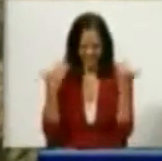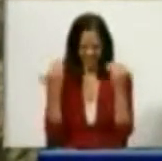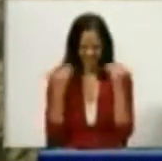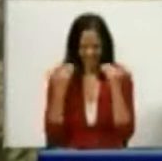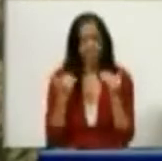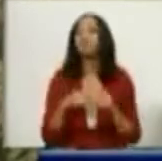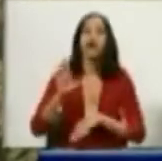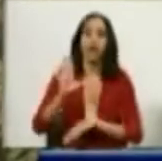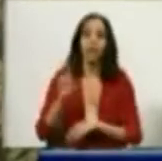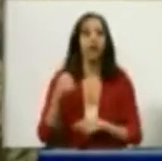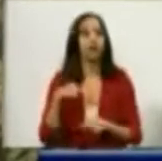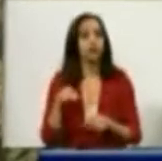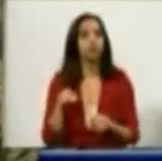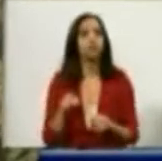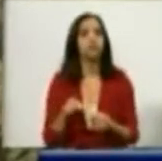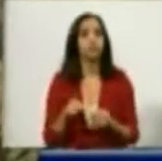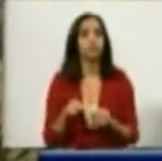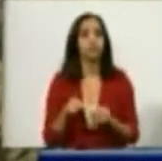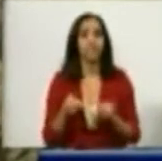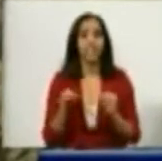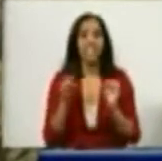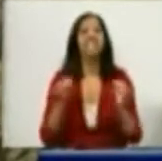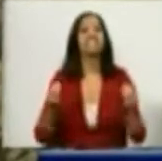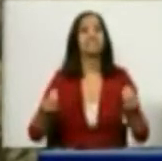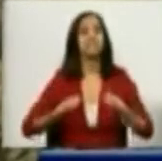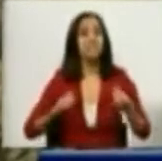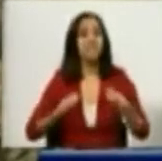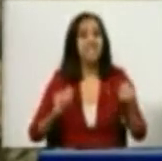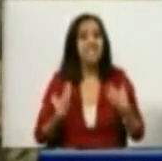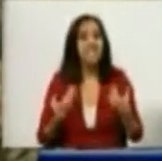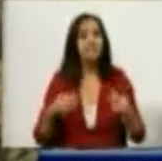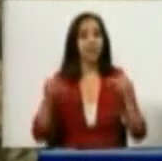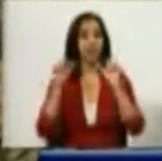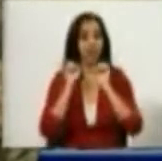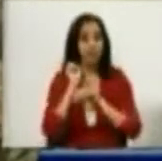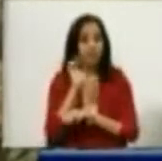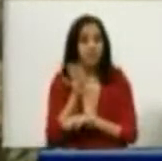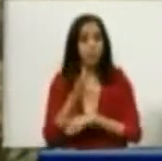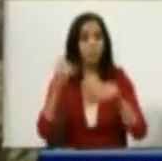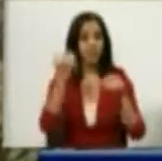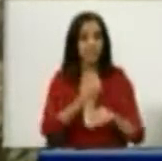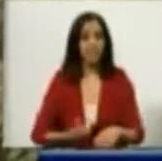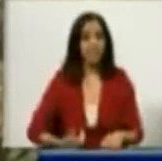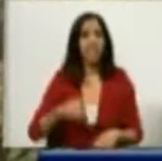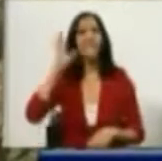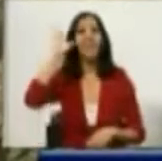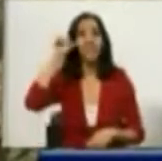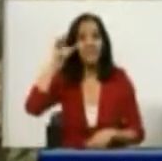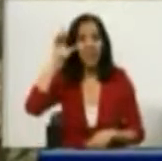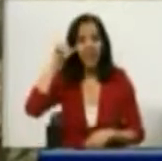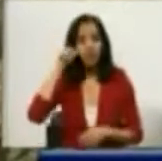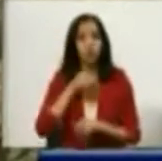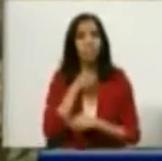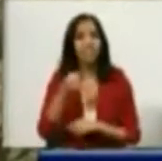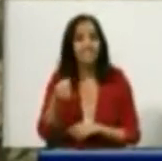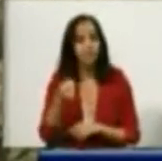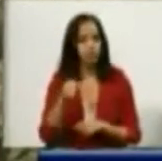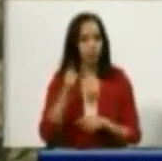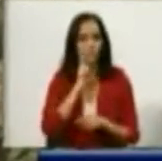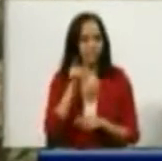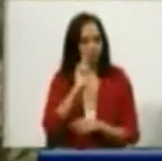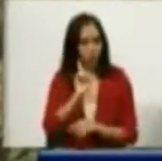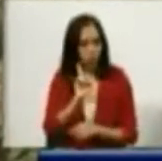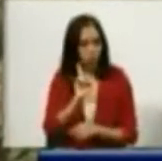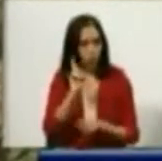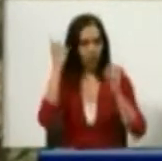Epa así puede ser estaba en vivo en la transmisión presidencial y el tipo estaba en el baño y le dieron el pase no crean que la cosa es mentira